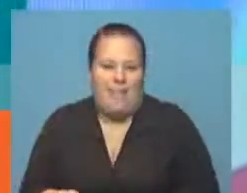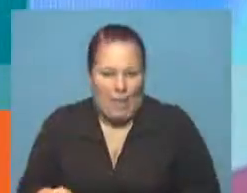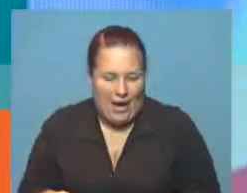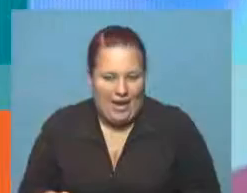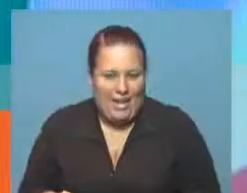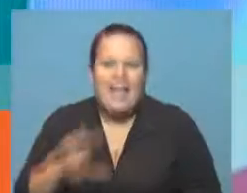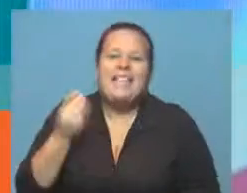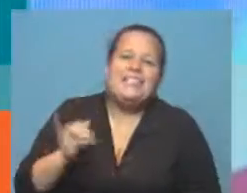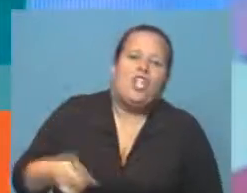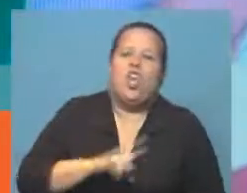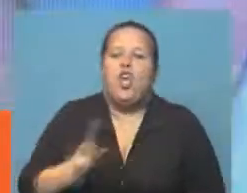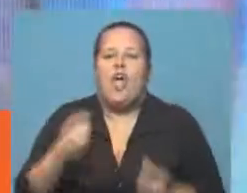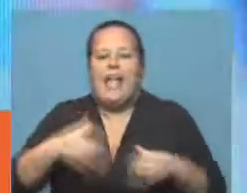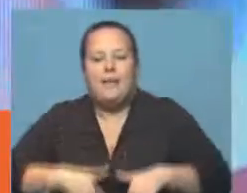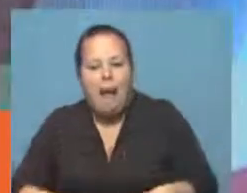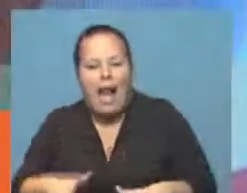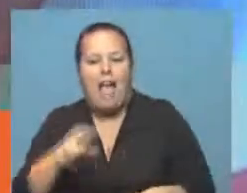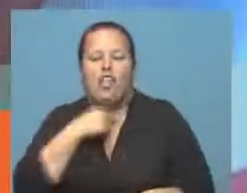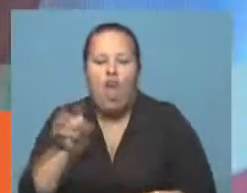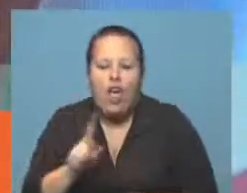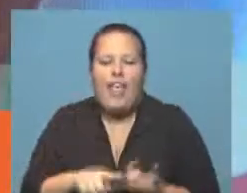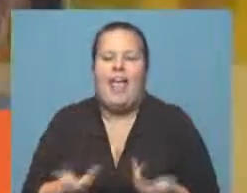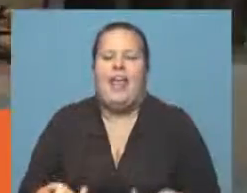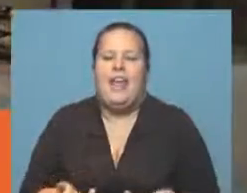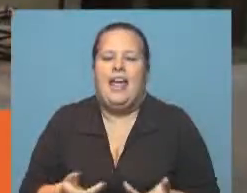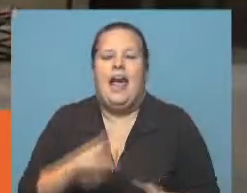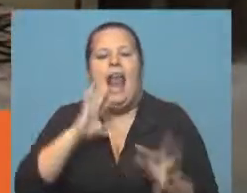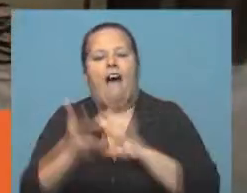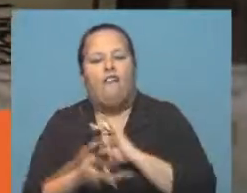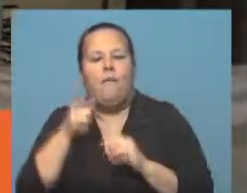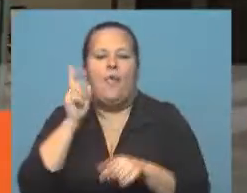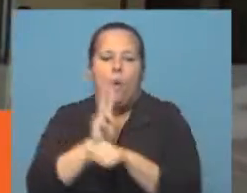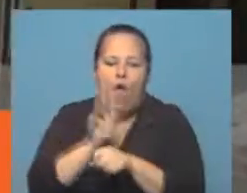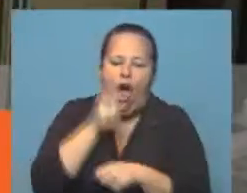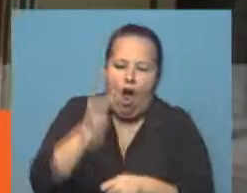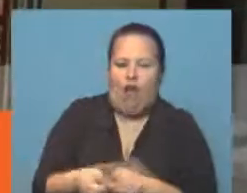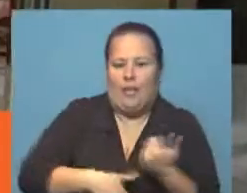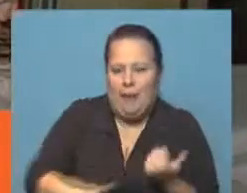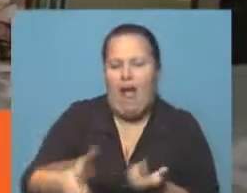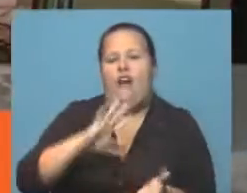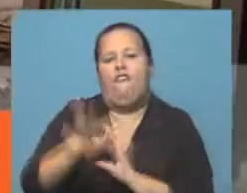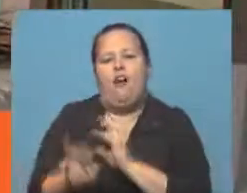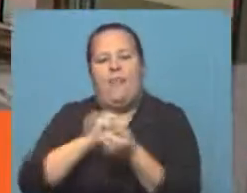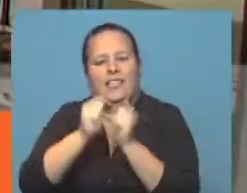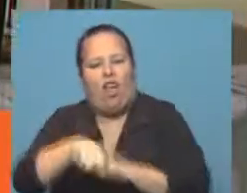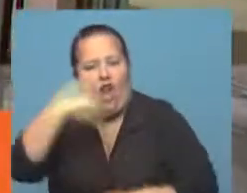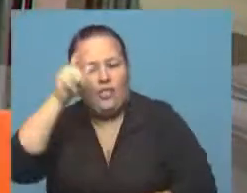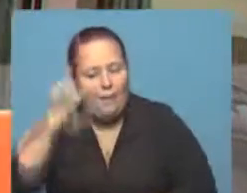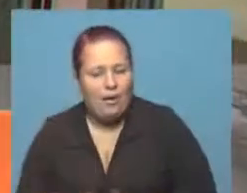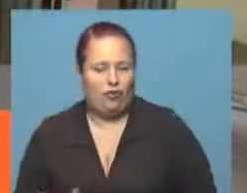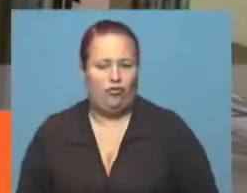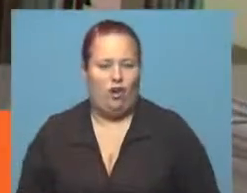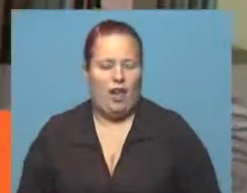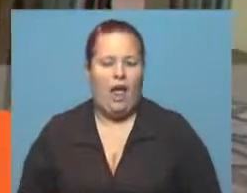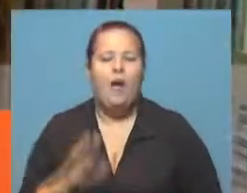Exacto. Qué es y qué no es, y qué es un embarazo no deseado, las maneras de evitarlo, las maneras de relacionarse con el otro.